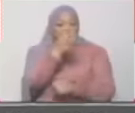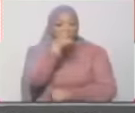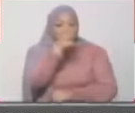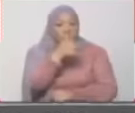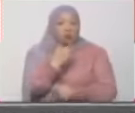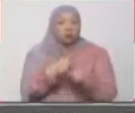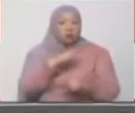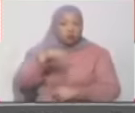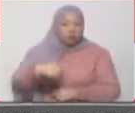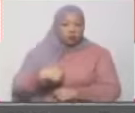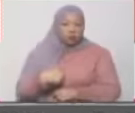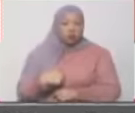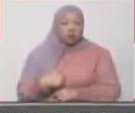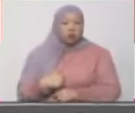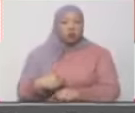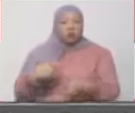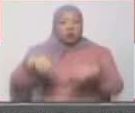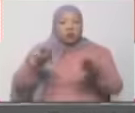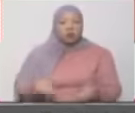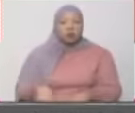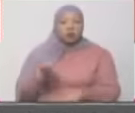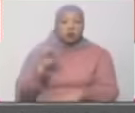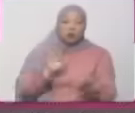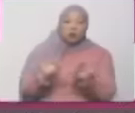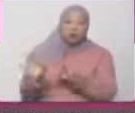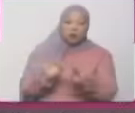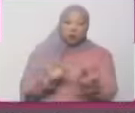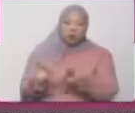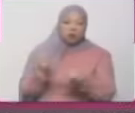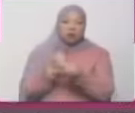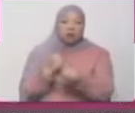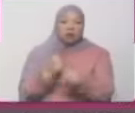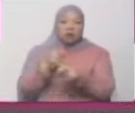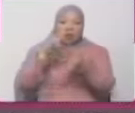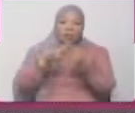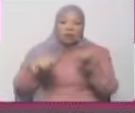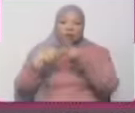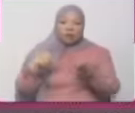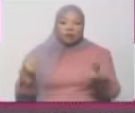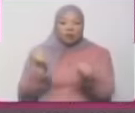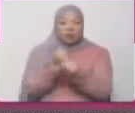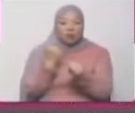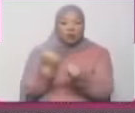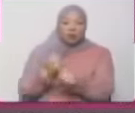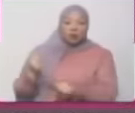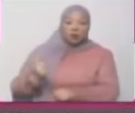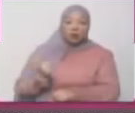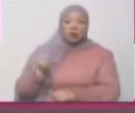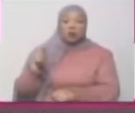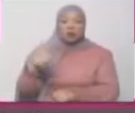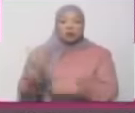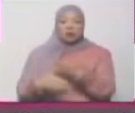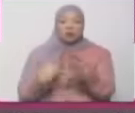Pero nosotros aquí no dejamos un segundo de prepararnos para la paz, para ganar. En tercer